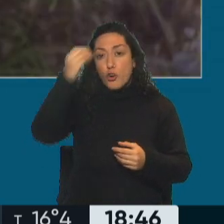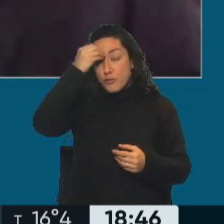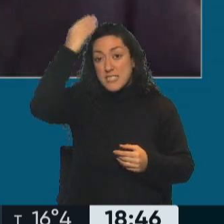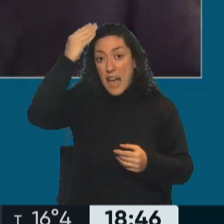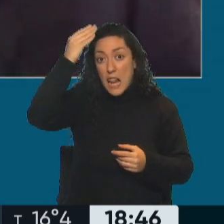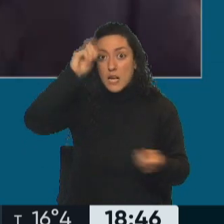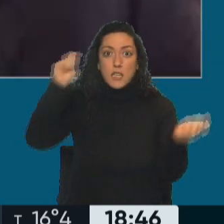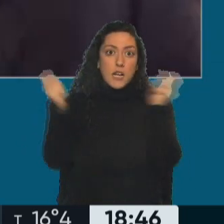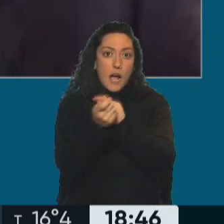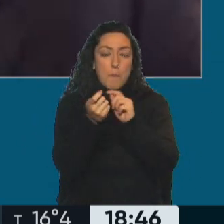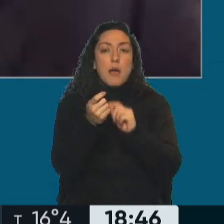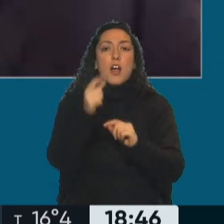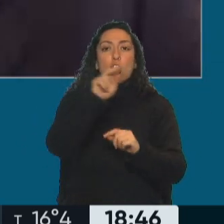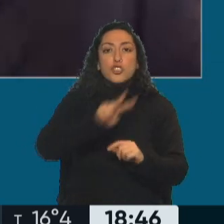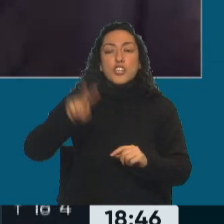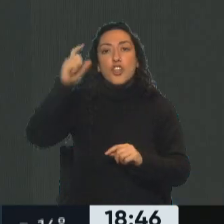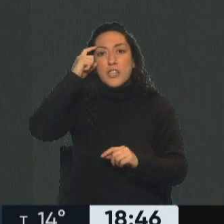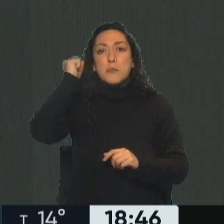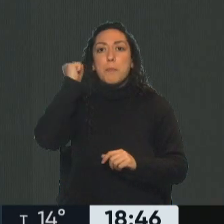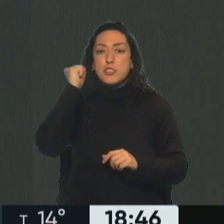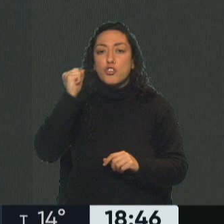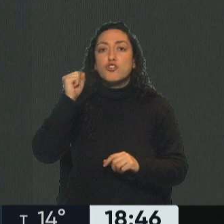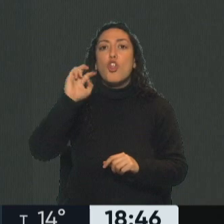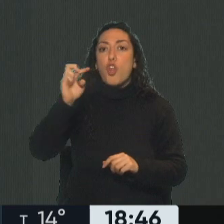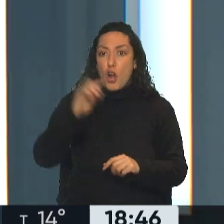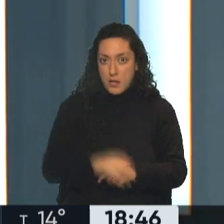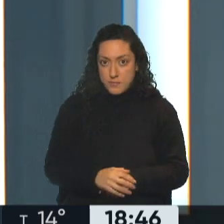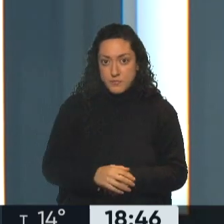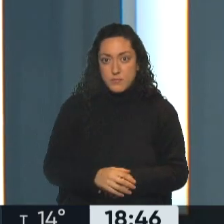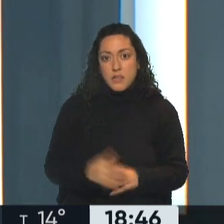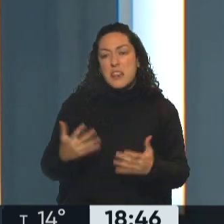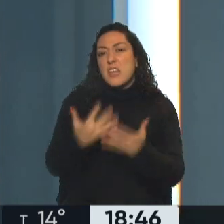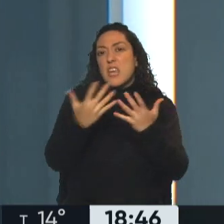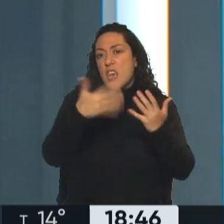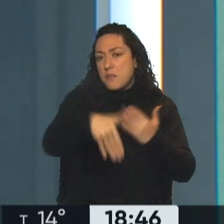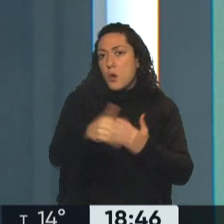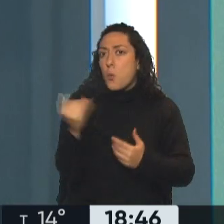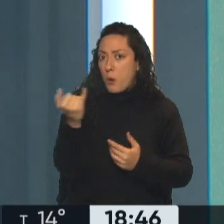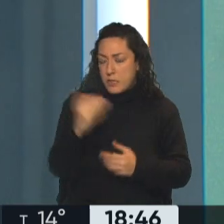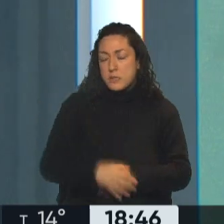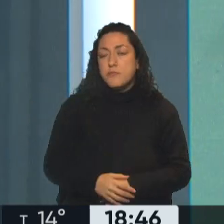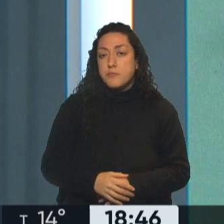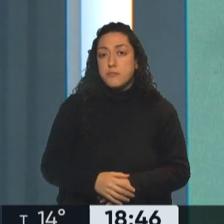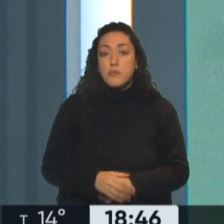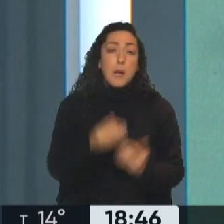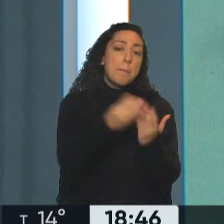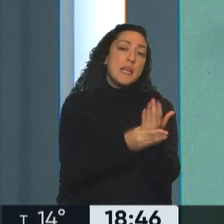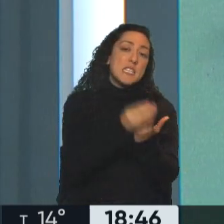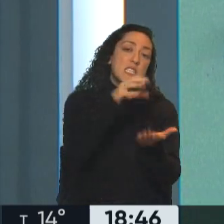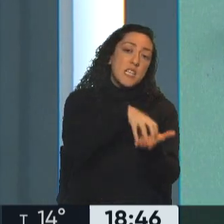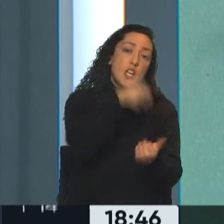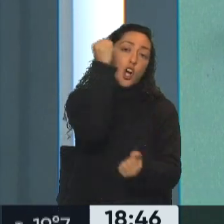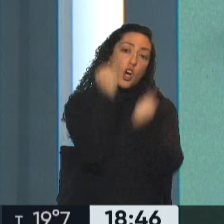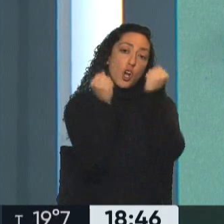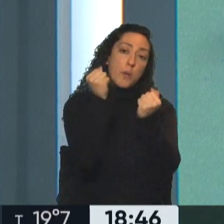210 pesos. Mañana. Perdón, el jueves. O sea, en unos días. Lo cual, bueno, desde el Ministerio de Economía se le vino a